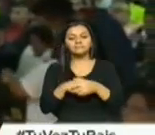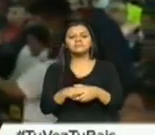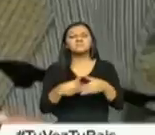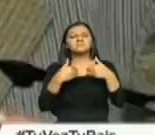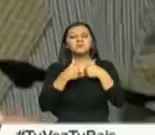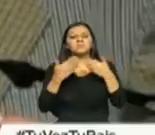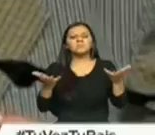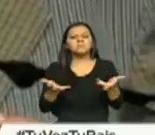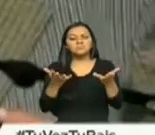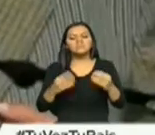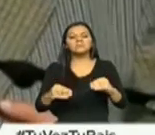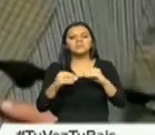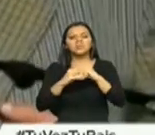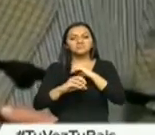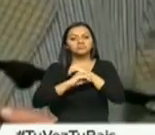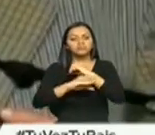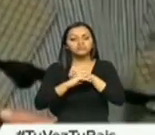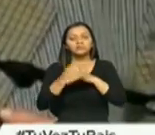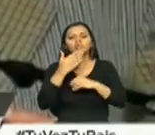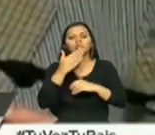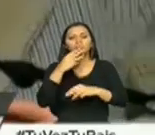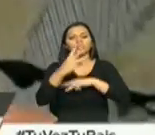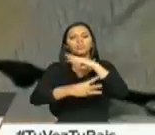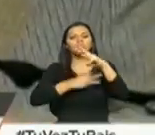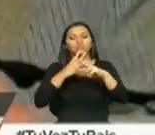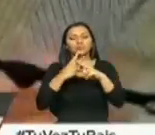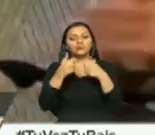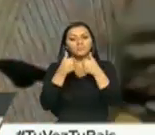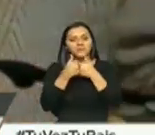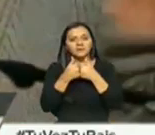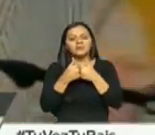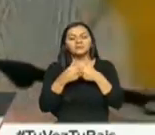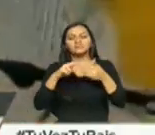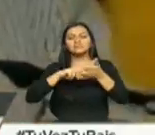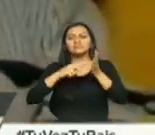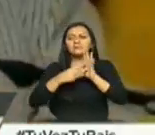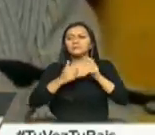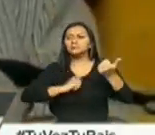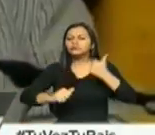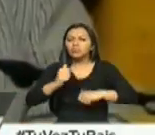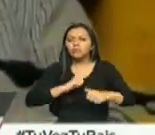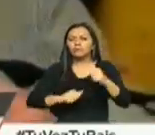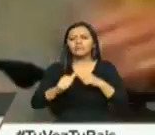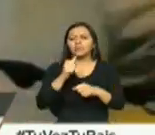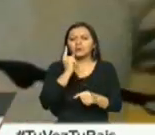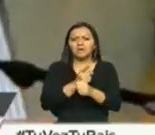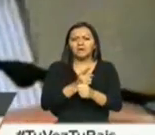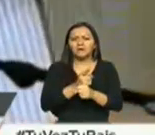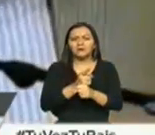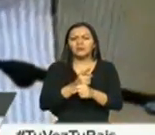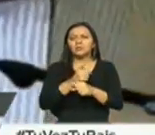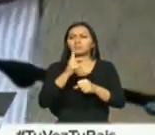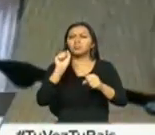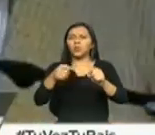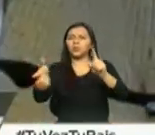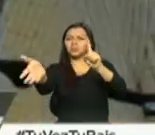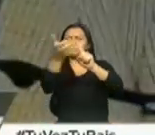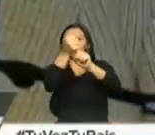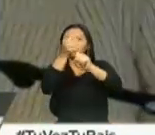nos quisieron formar en un mundo que era un valle de lágrimas para ir a un